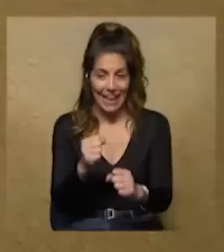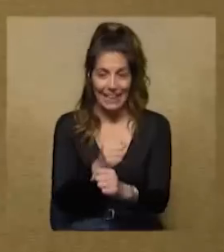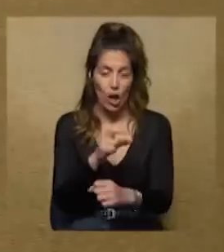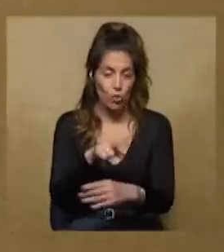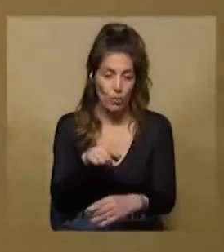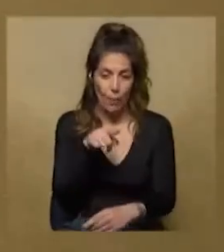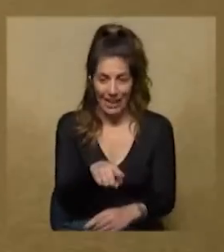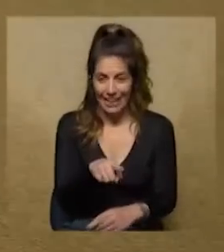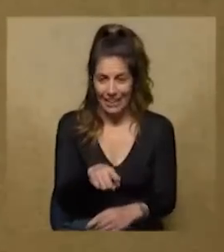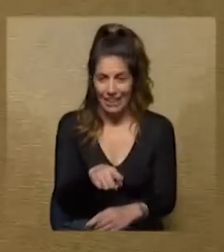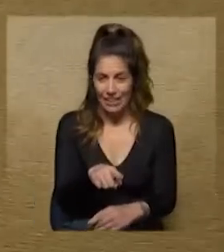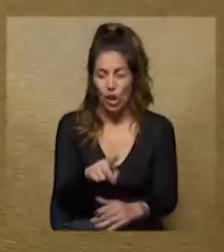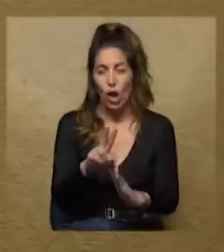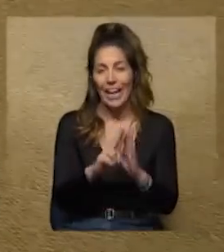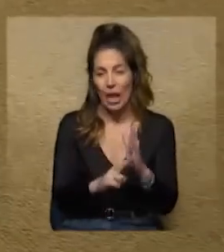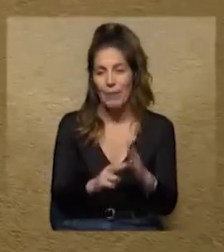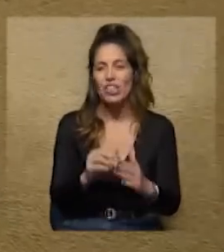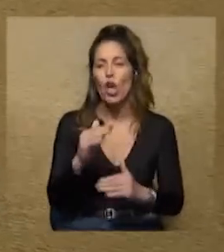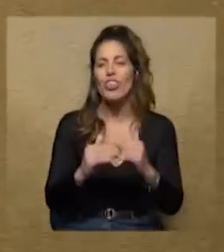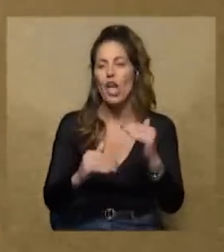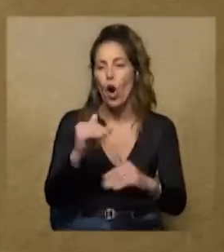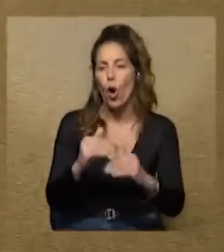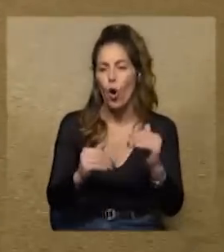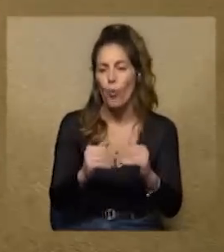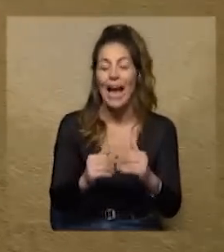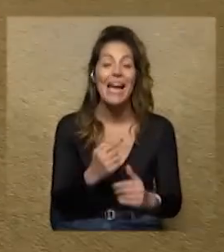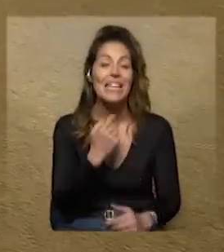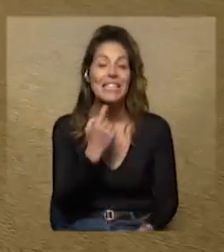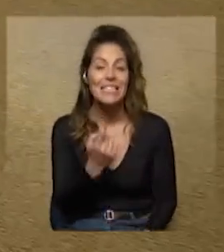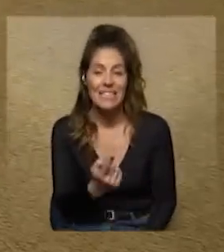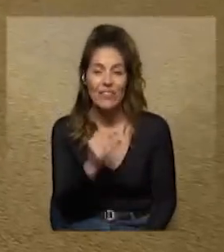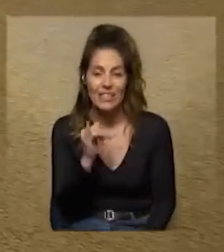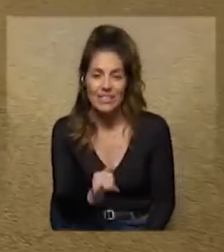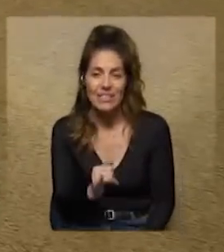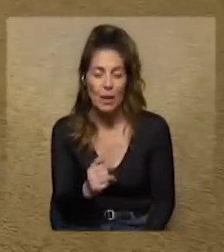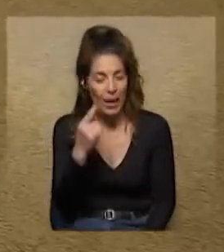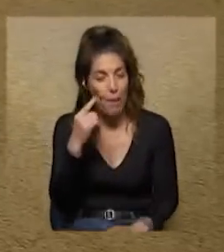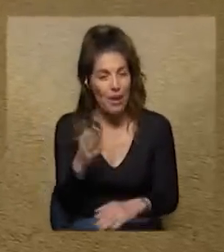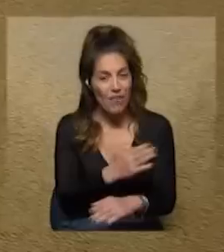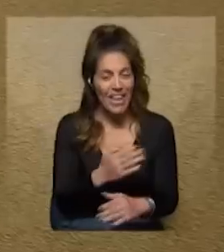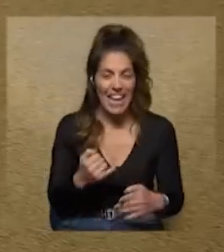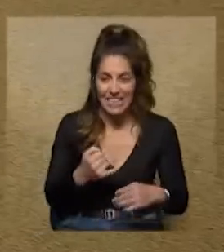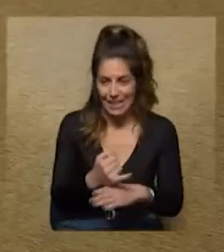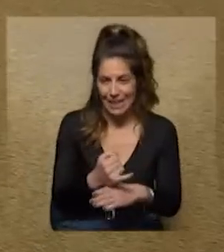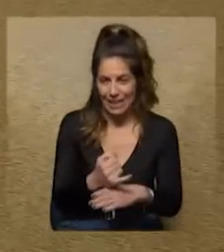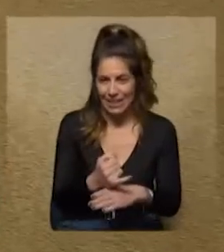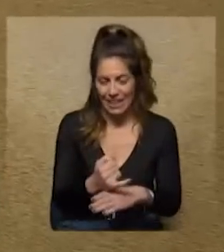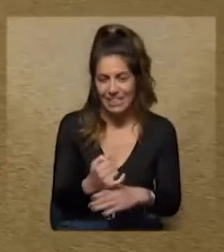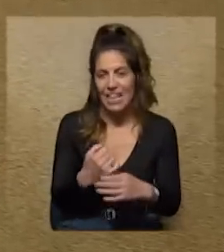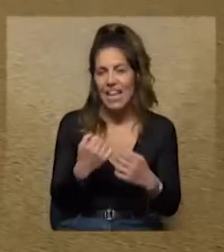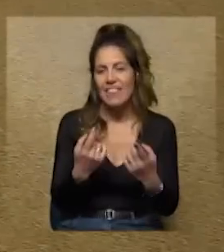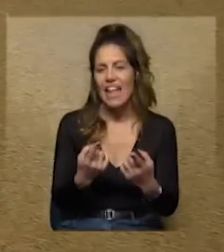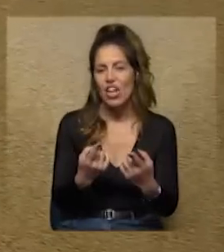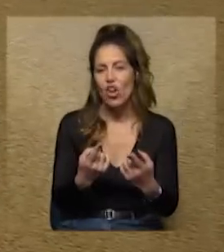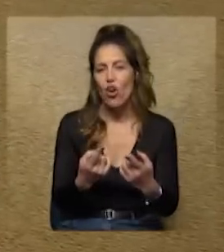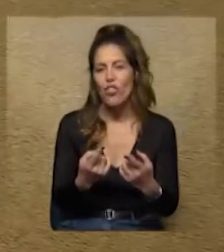relevamiento de de de obra y demás y eh nos sirve justamente para prever incidentes accidentes y darnos una